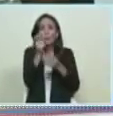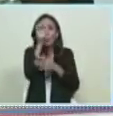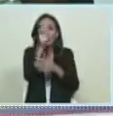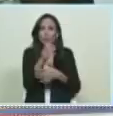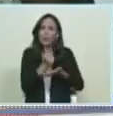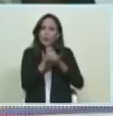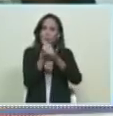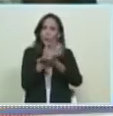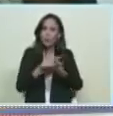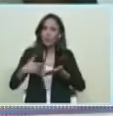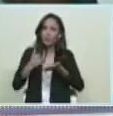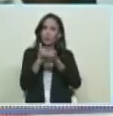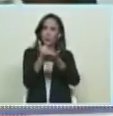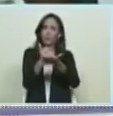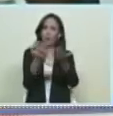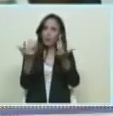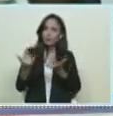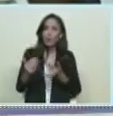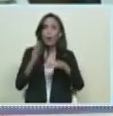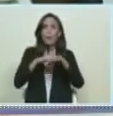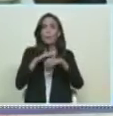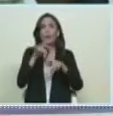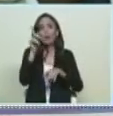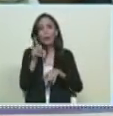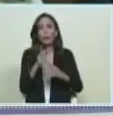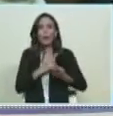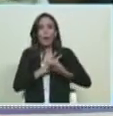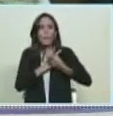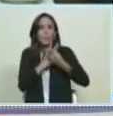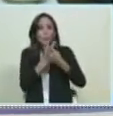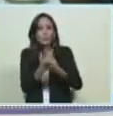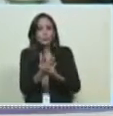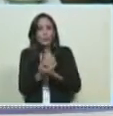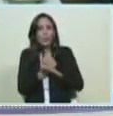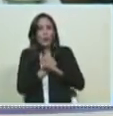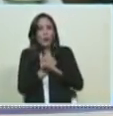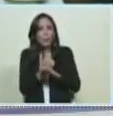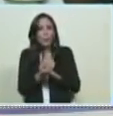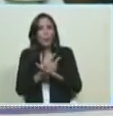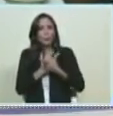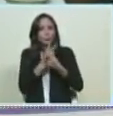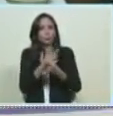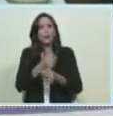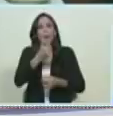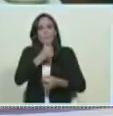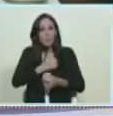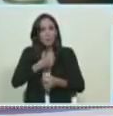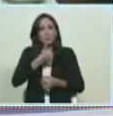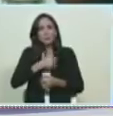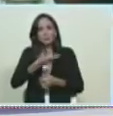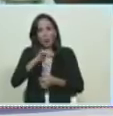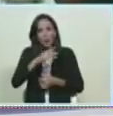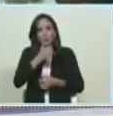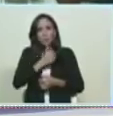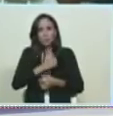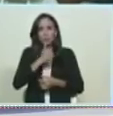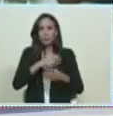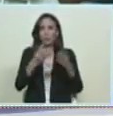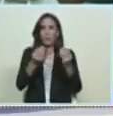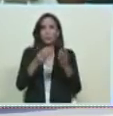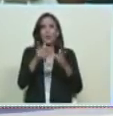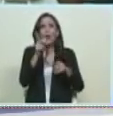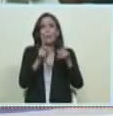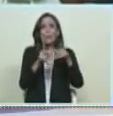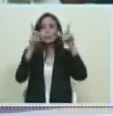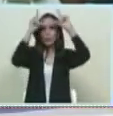noble? Porque hay gente que tiene vocación para ayudar a los demás, tiene paciencia. ¿Cuántos